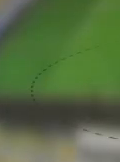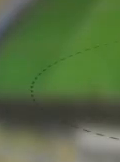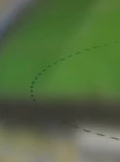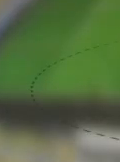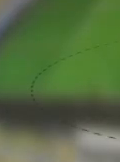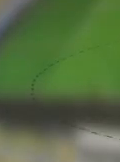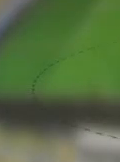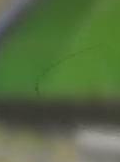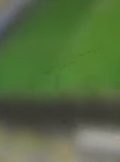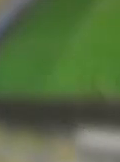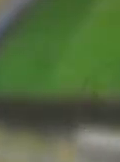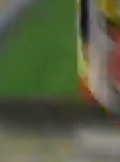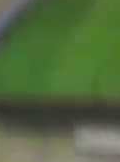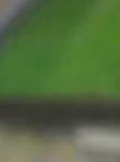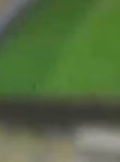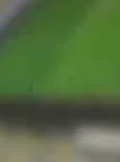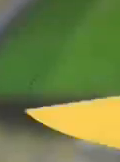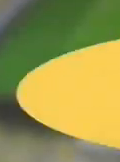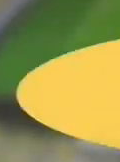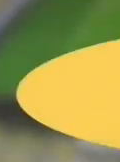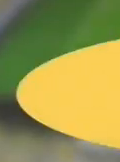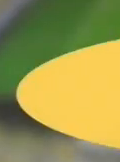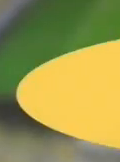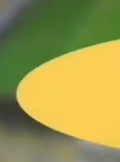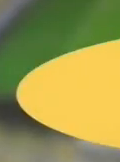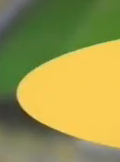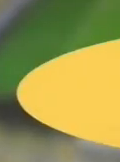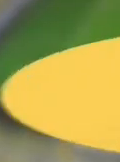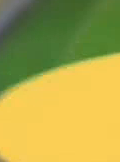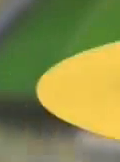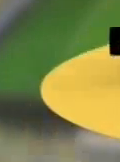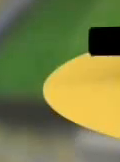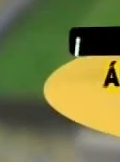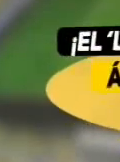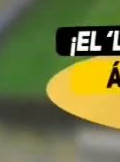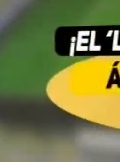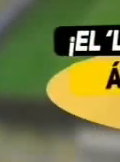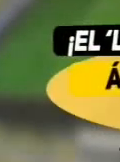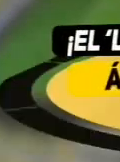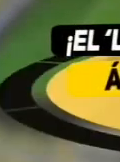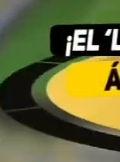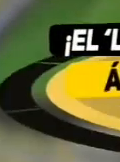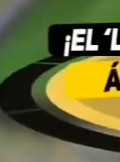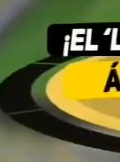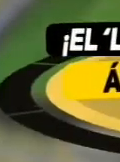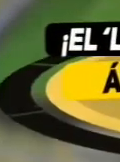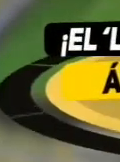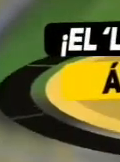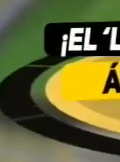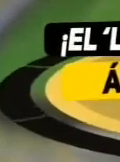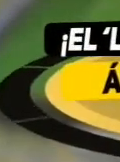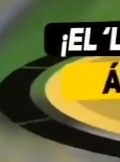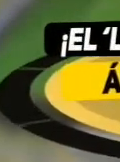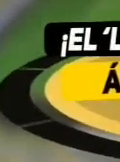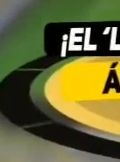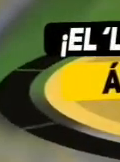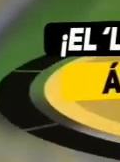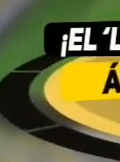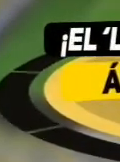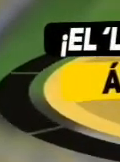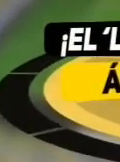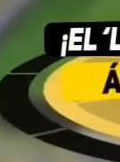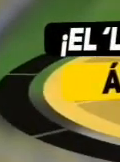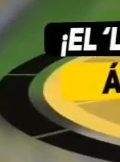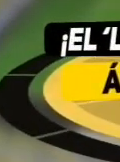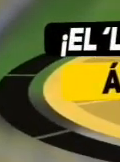11. El profe Almada cumple 100 partidos con BSC. Una amplia entrevista con análisis del equipo. El Loco Alves lo hizo de nuevo. El delantero amarillo que se